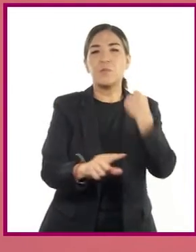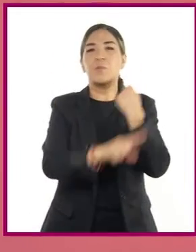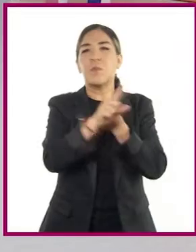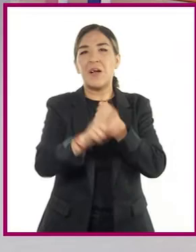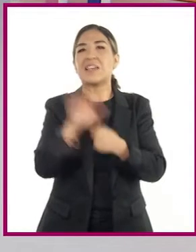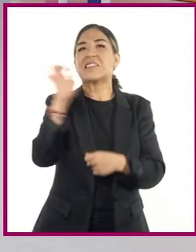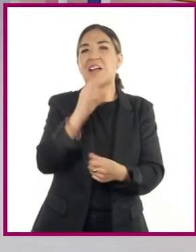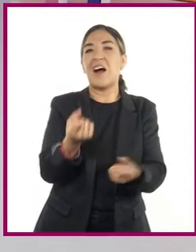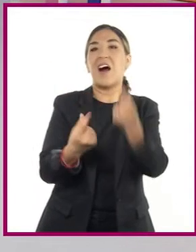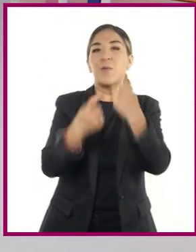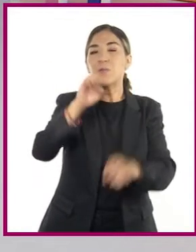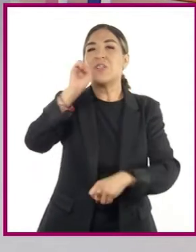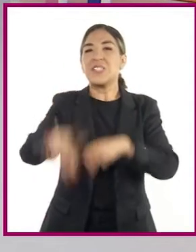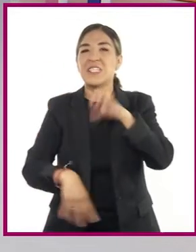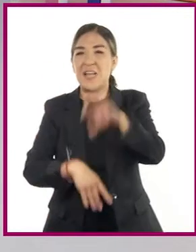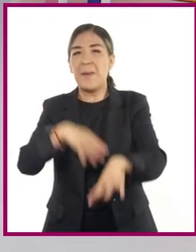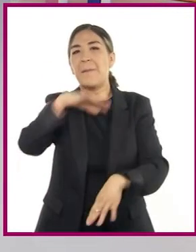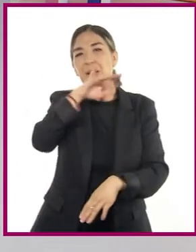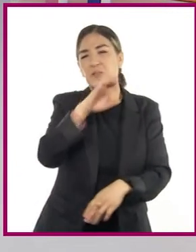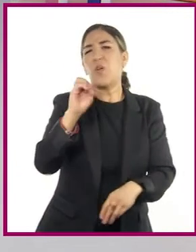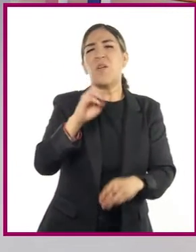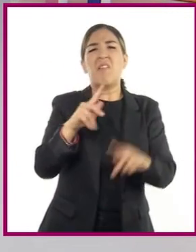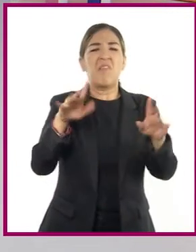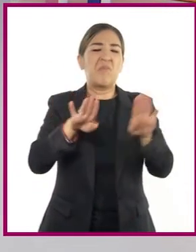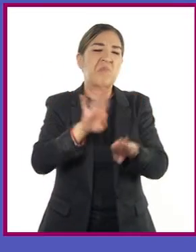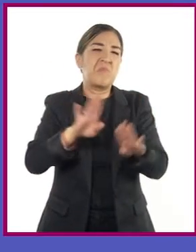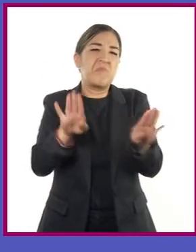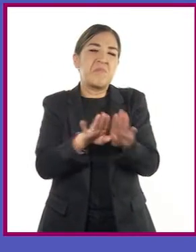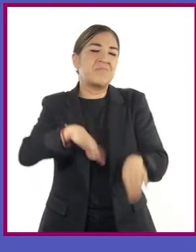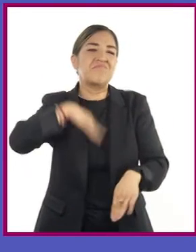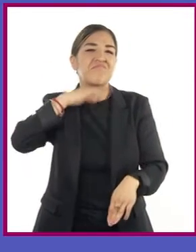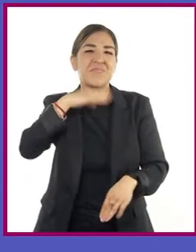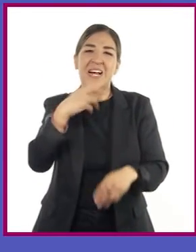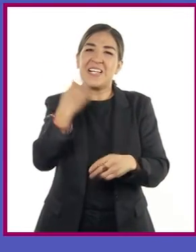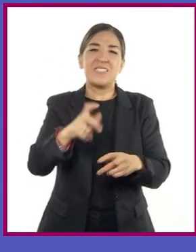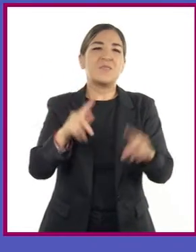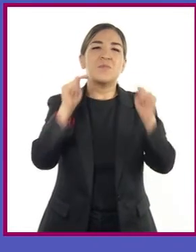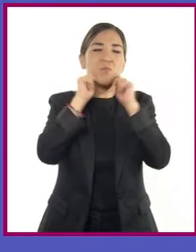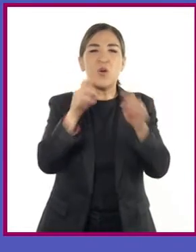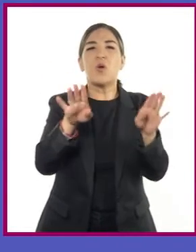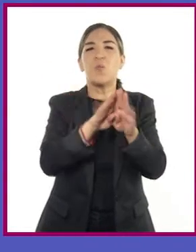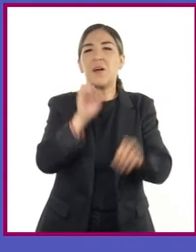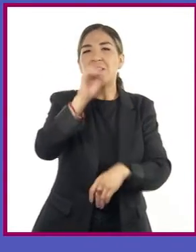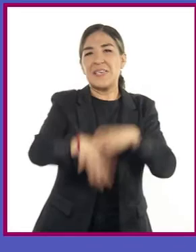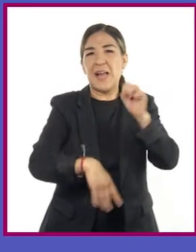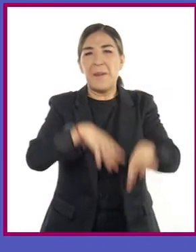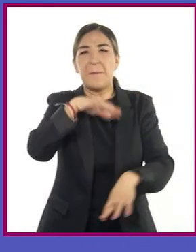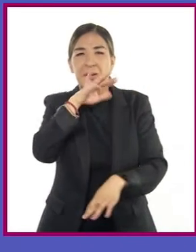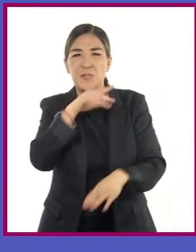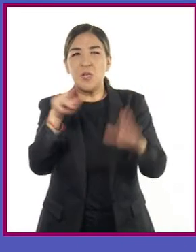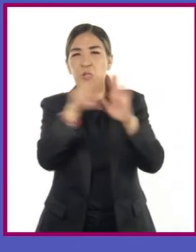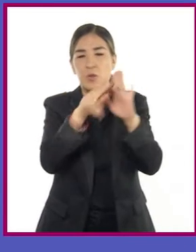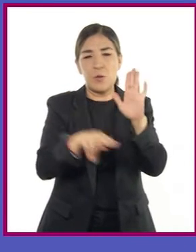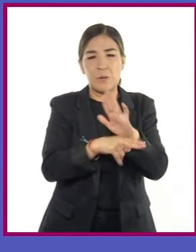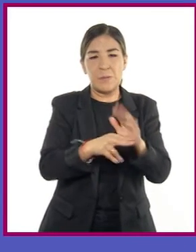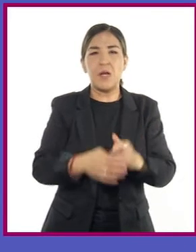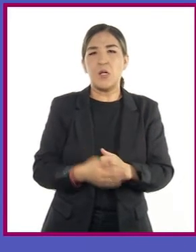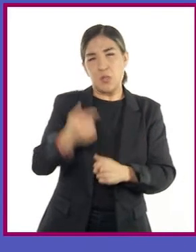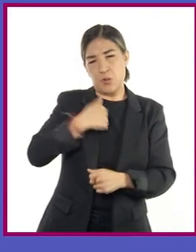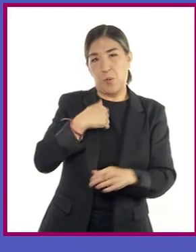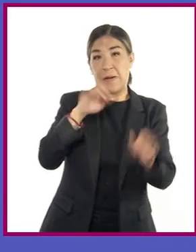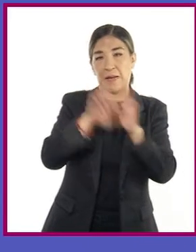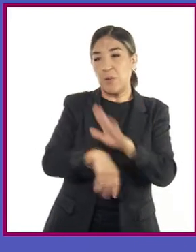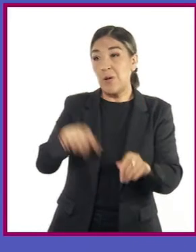tire basura porque no le importan las normas de convivencia escolar? Bueno, yo le pediría a esa o a ese alumno